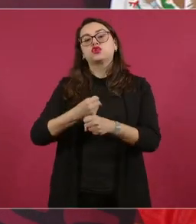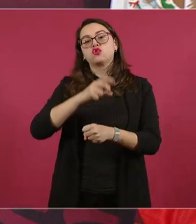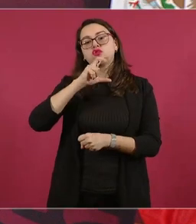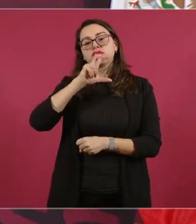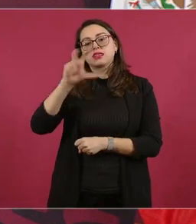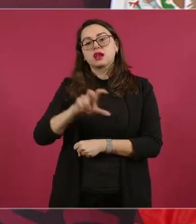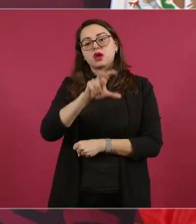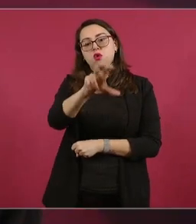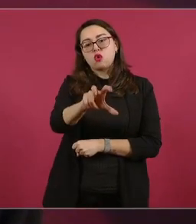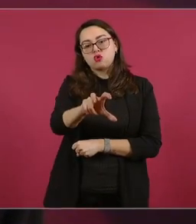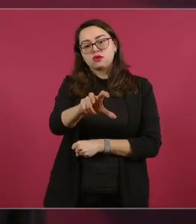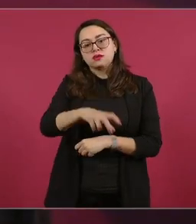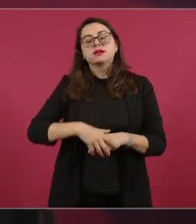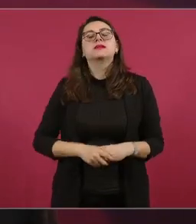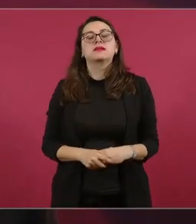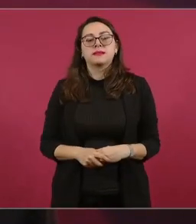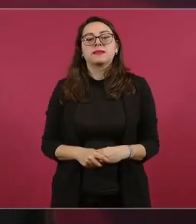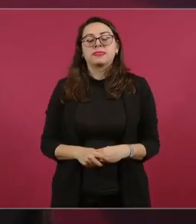me trae